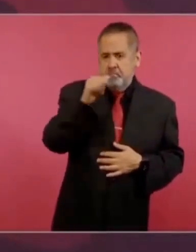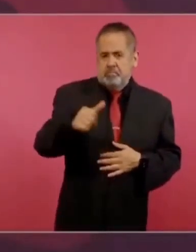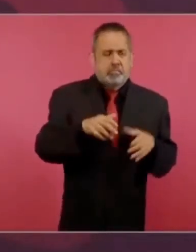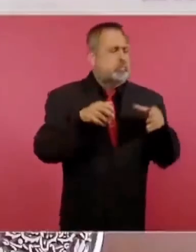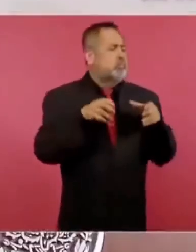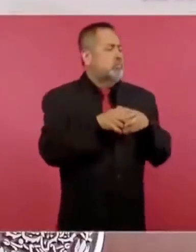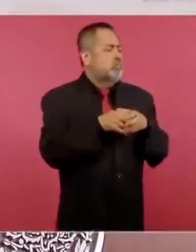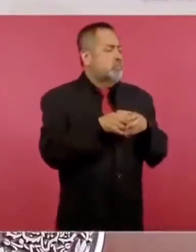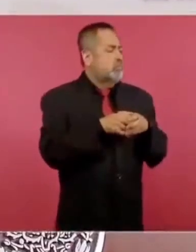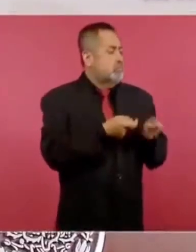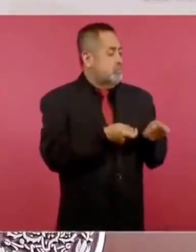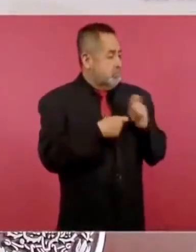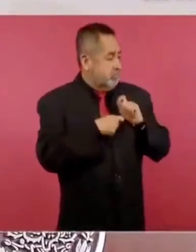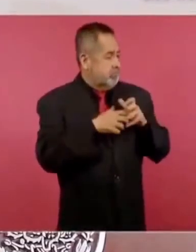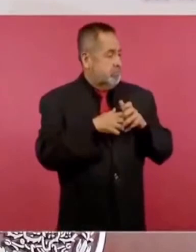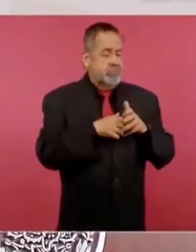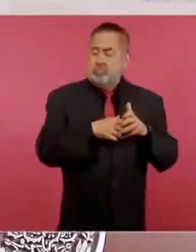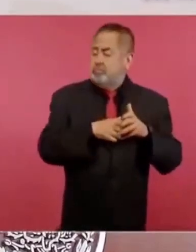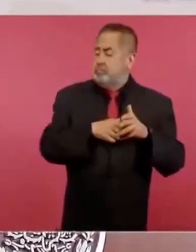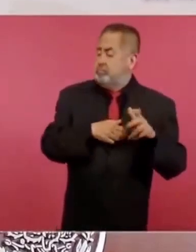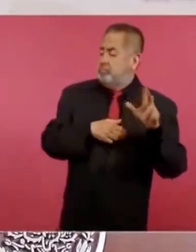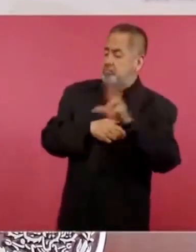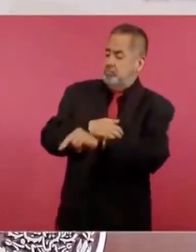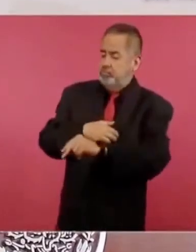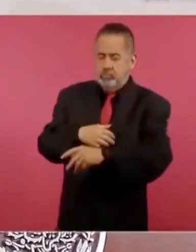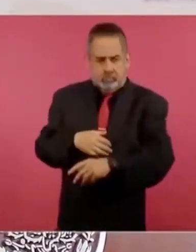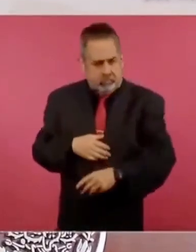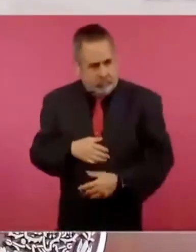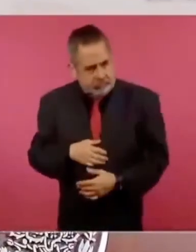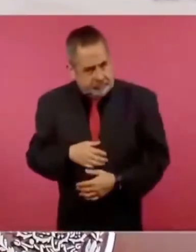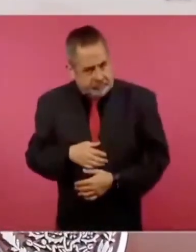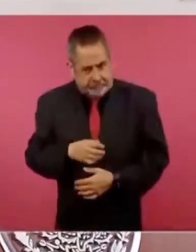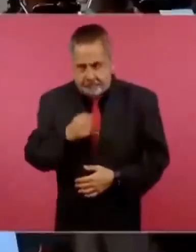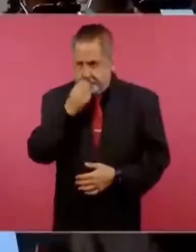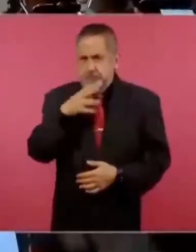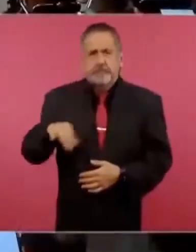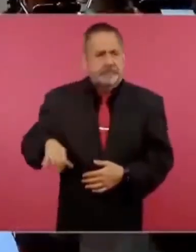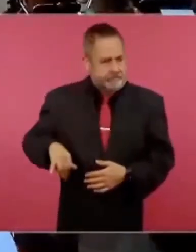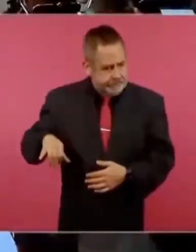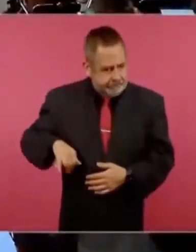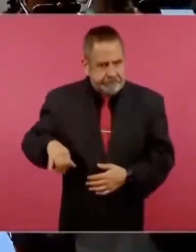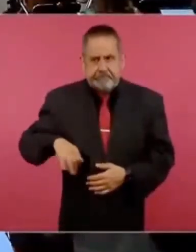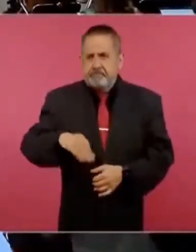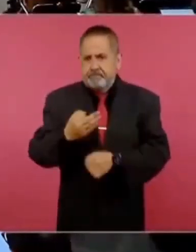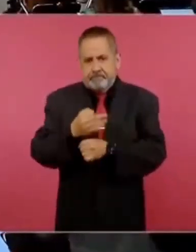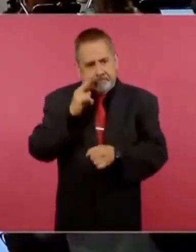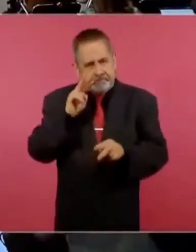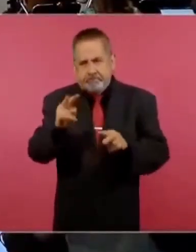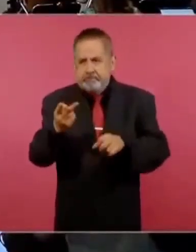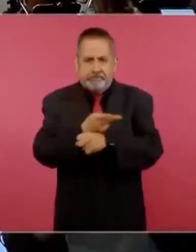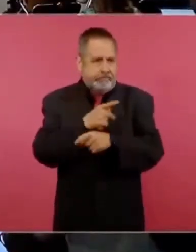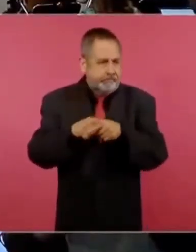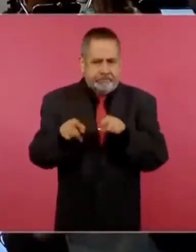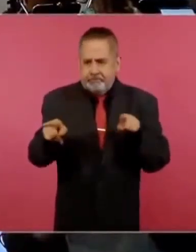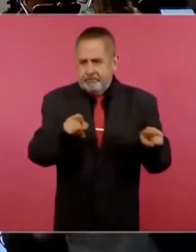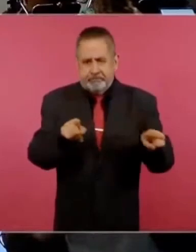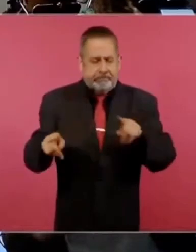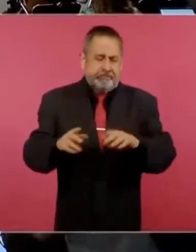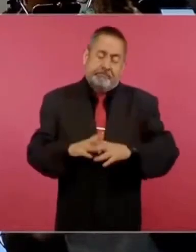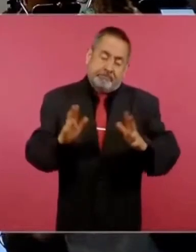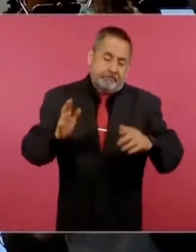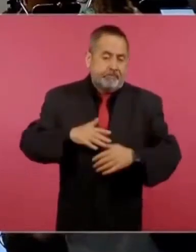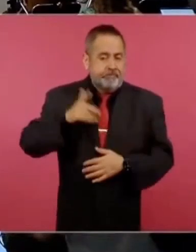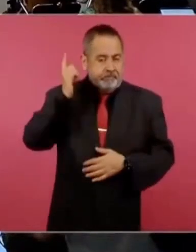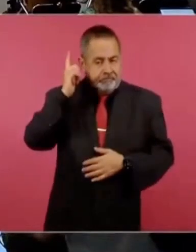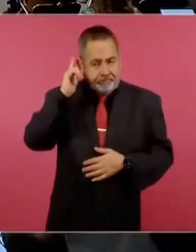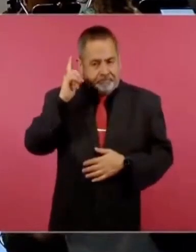judicial Entonces si está interesante que está eh sucediendo y ojalá y